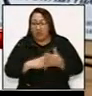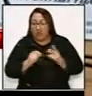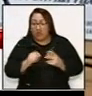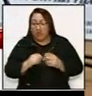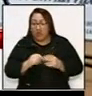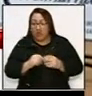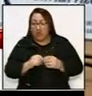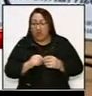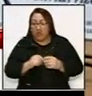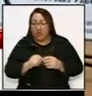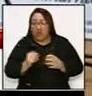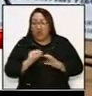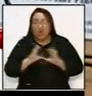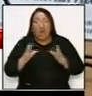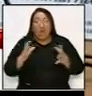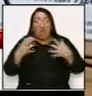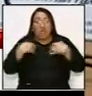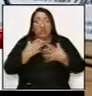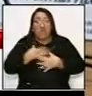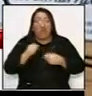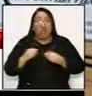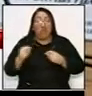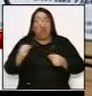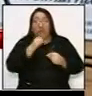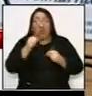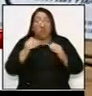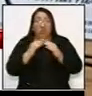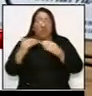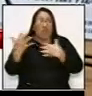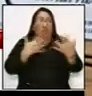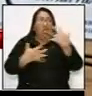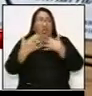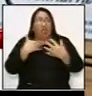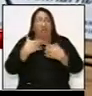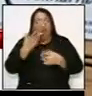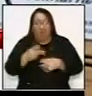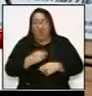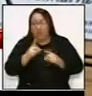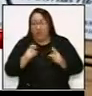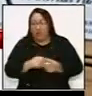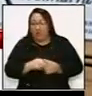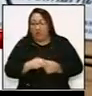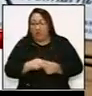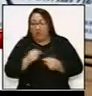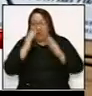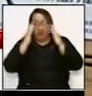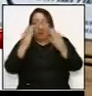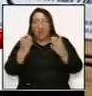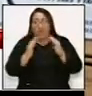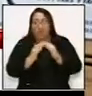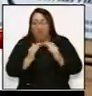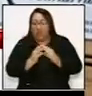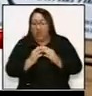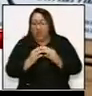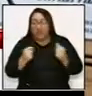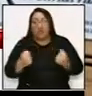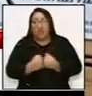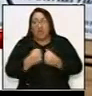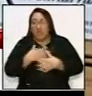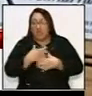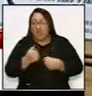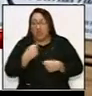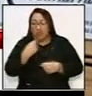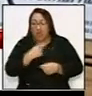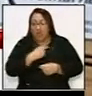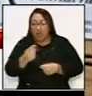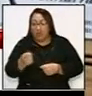atención permanente de salud porque tiene toda la prensa en su casa, entonces habría que denunciar a la prensa porque están al frente de su casa y le afecta la salud. Eso lo he